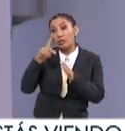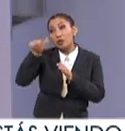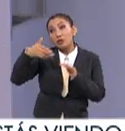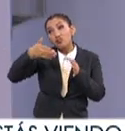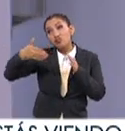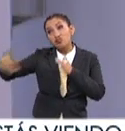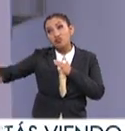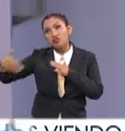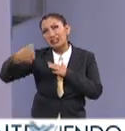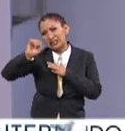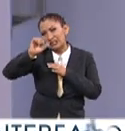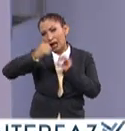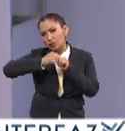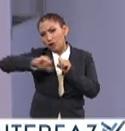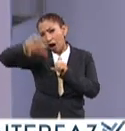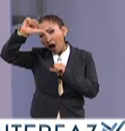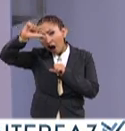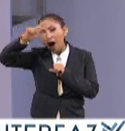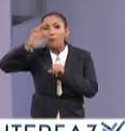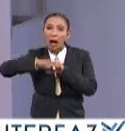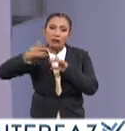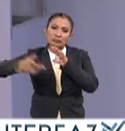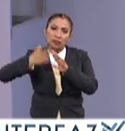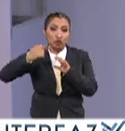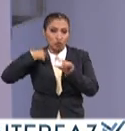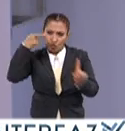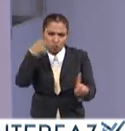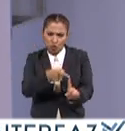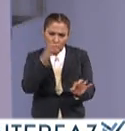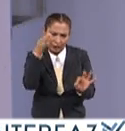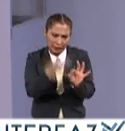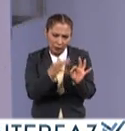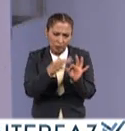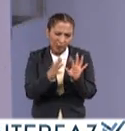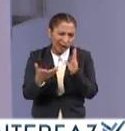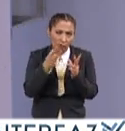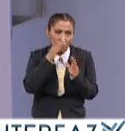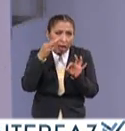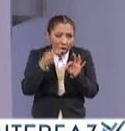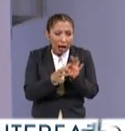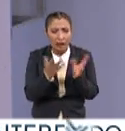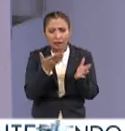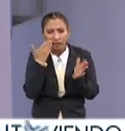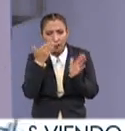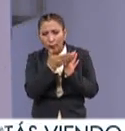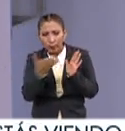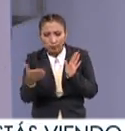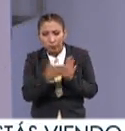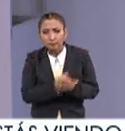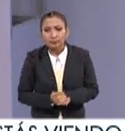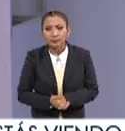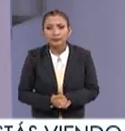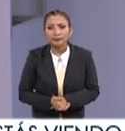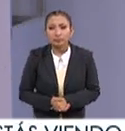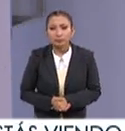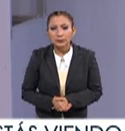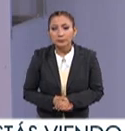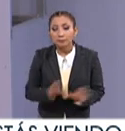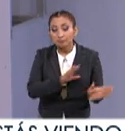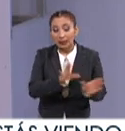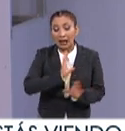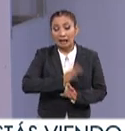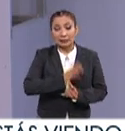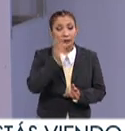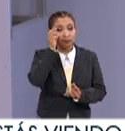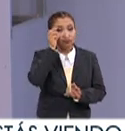ya después de los 60. No me dedico a eso exactamente, entonces no le puedo decir la periodicidad exacta. En el cáncer